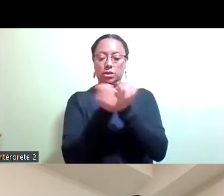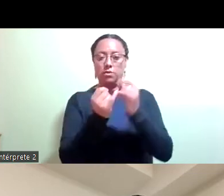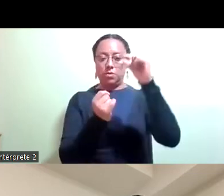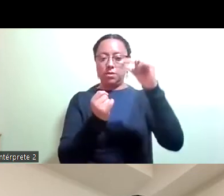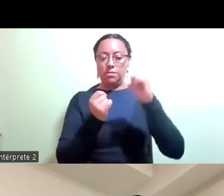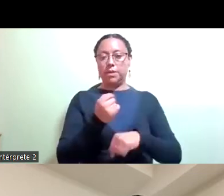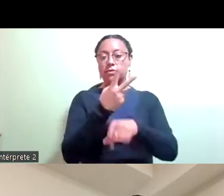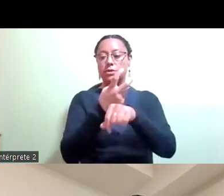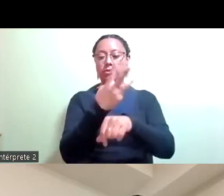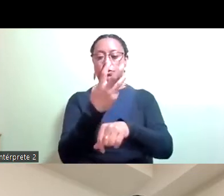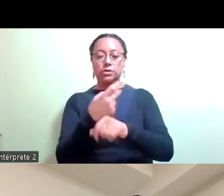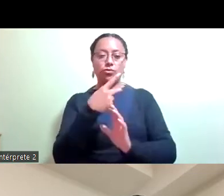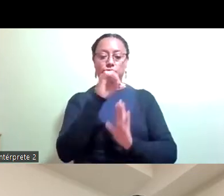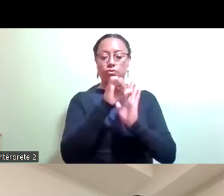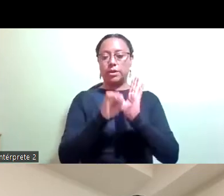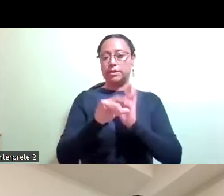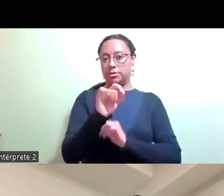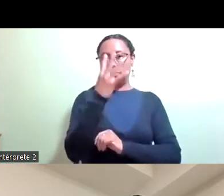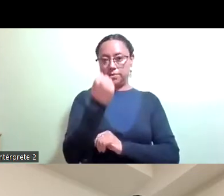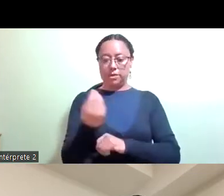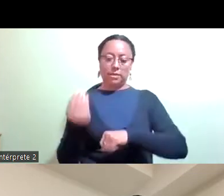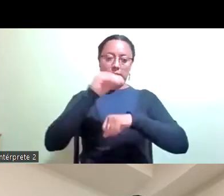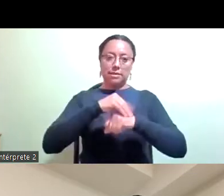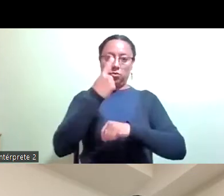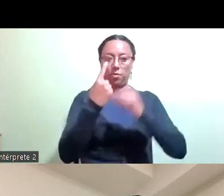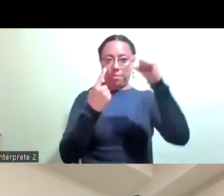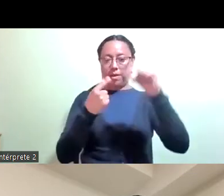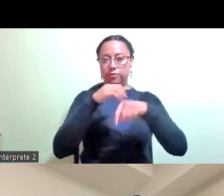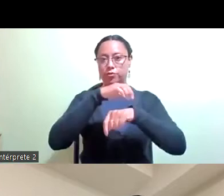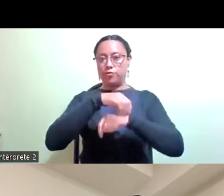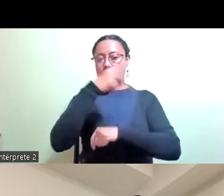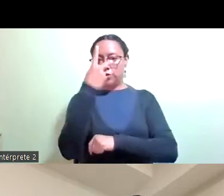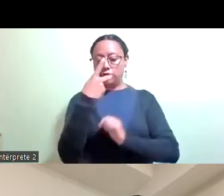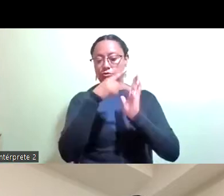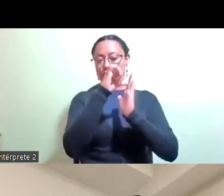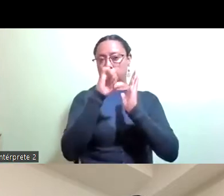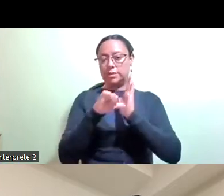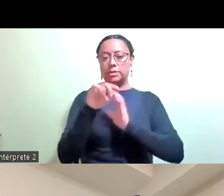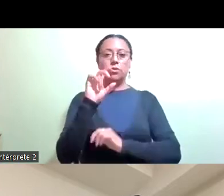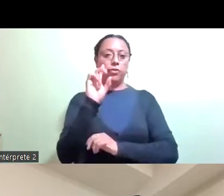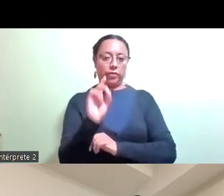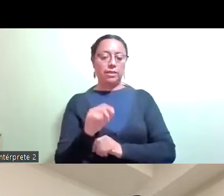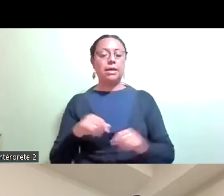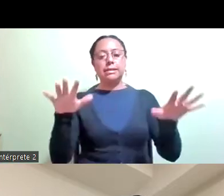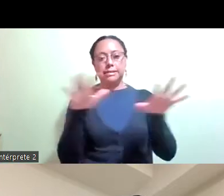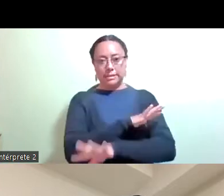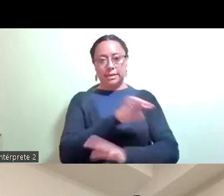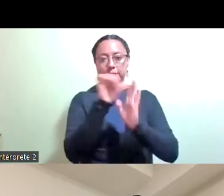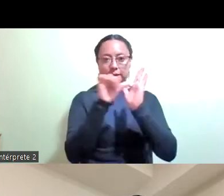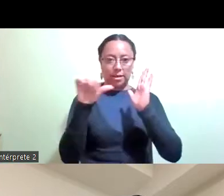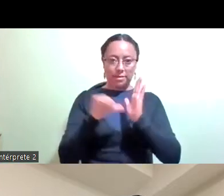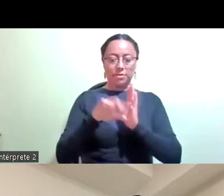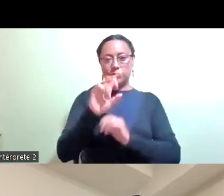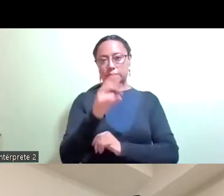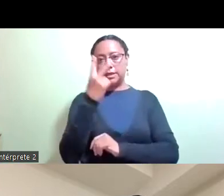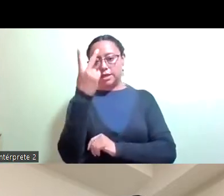artículo 29. Se adiciona un párrafo segundo al artículo 30, se reforman los artículos 31, los párrafos segundo y